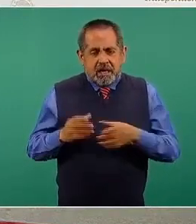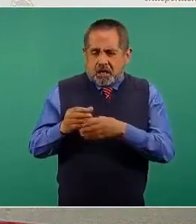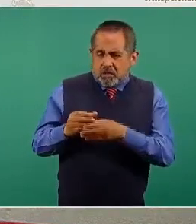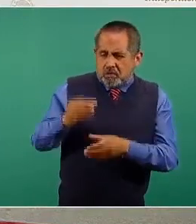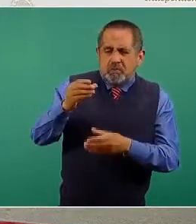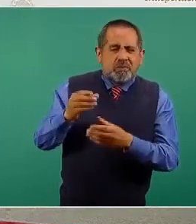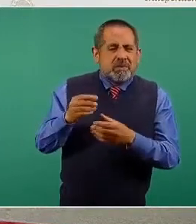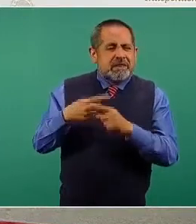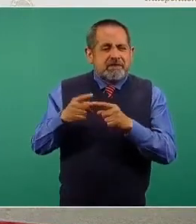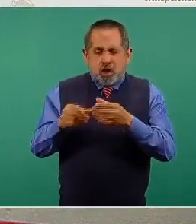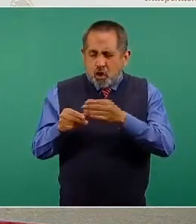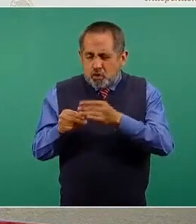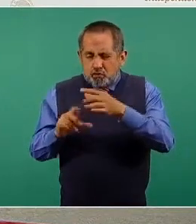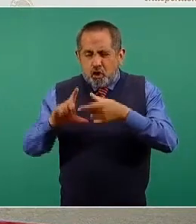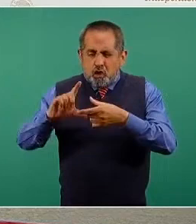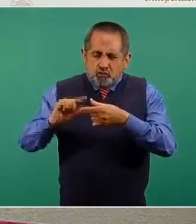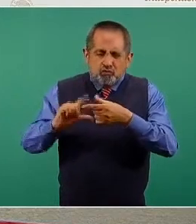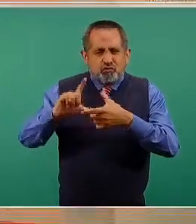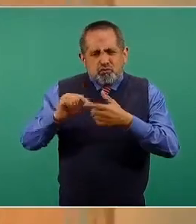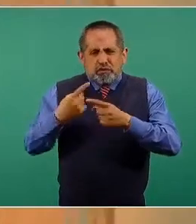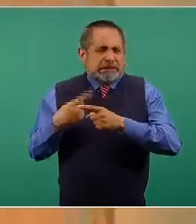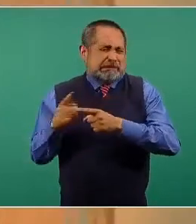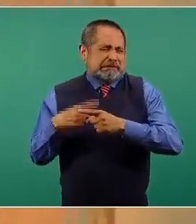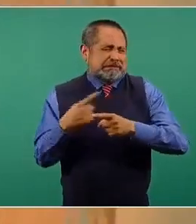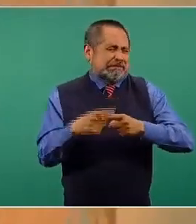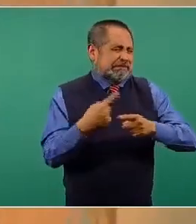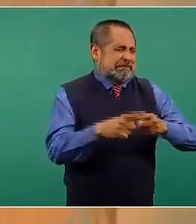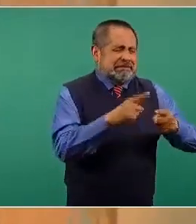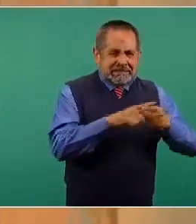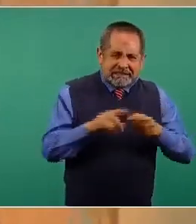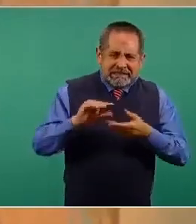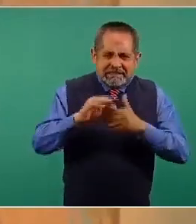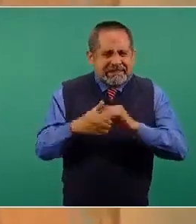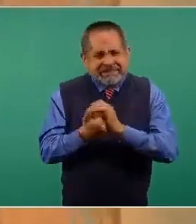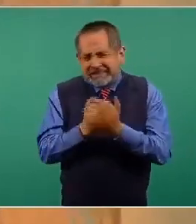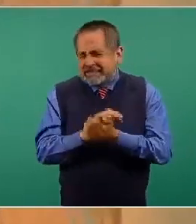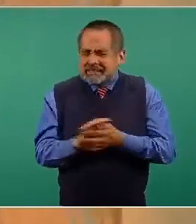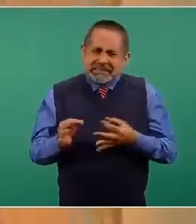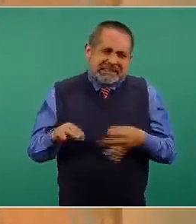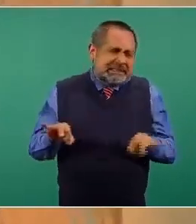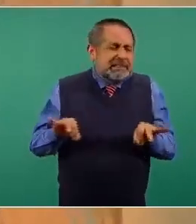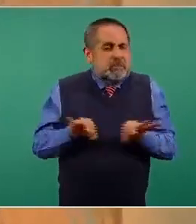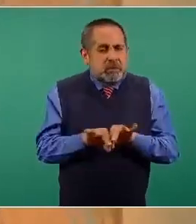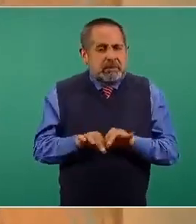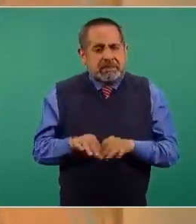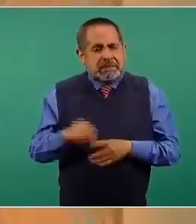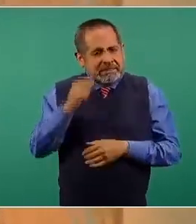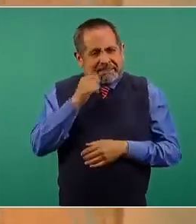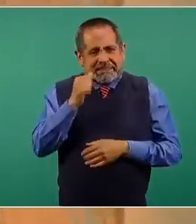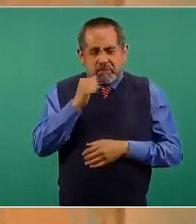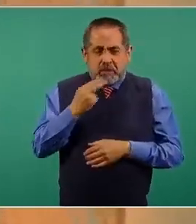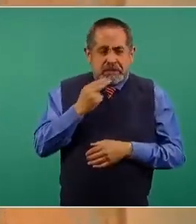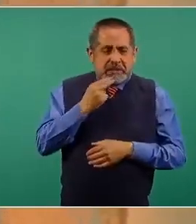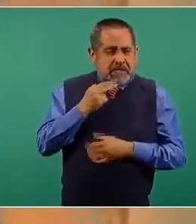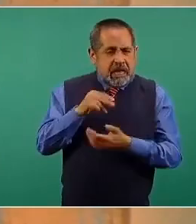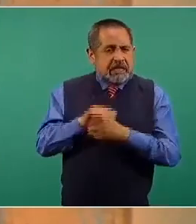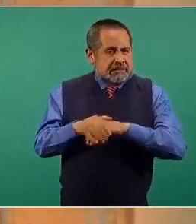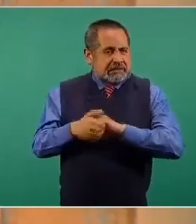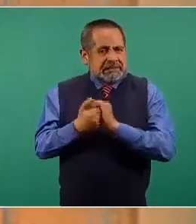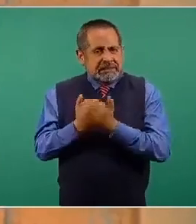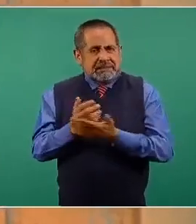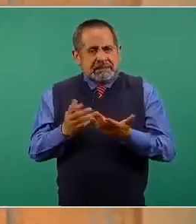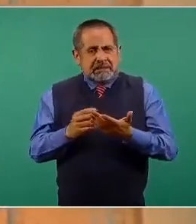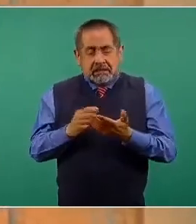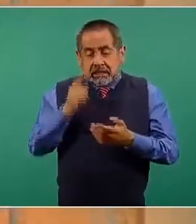botellas de diferentes formas, más pequeñas, hemos visto. Entonces es importante que nosotros observemos nada más que